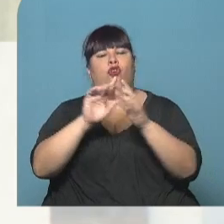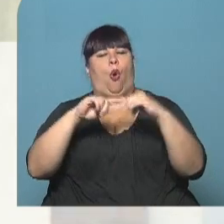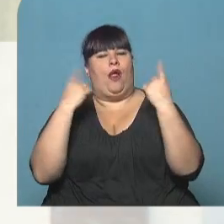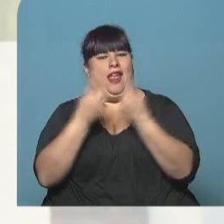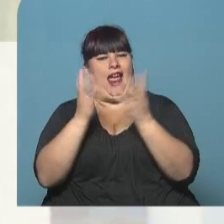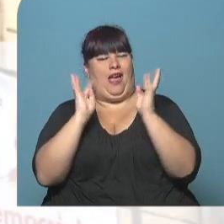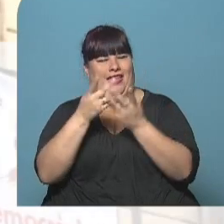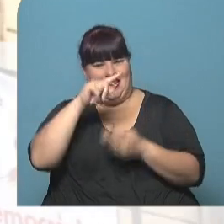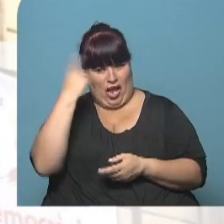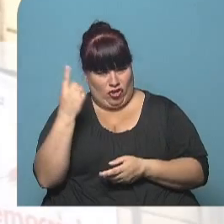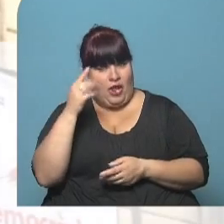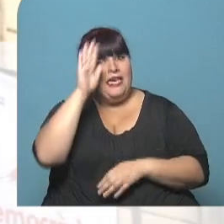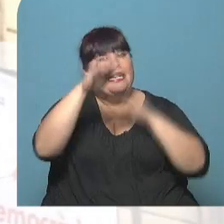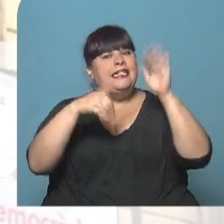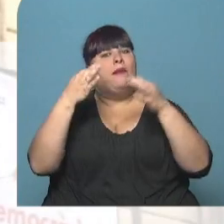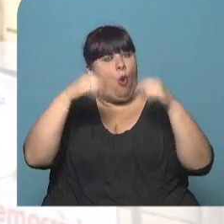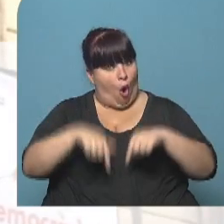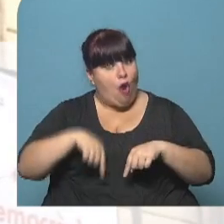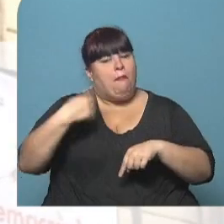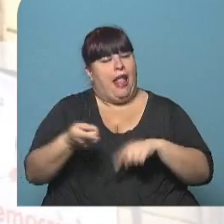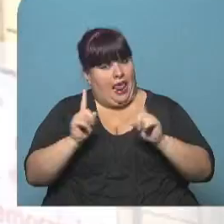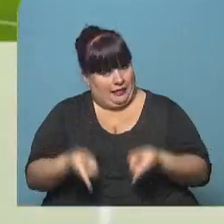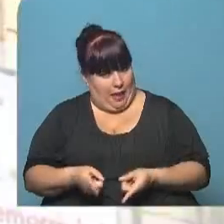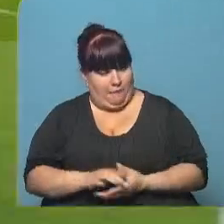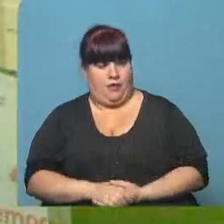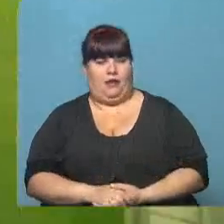Audiencia Nacional. Están citados hoy y mañana.